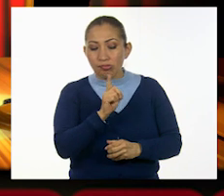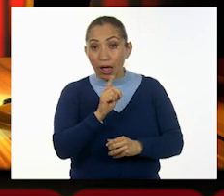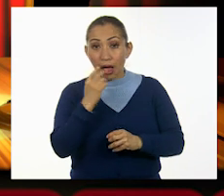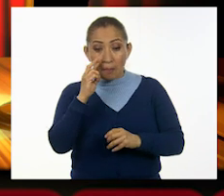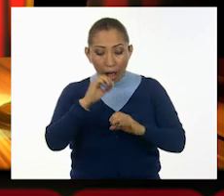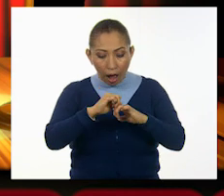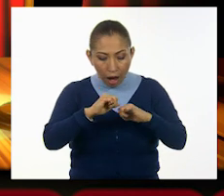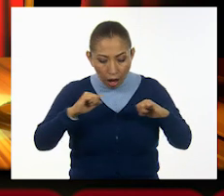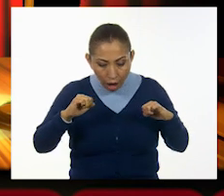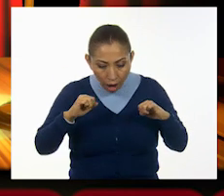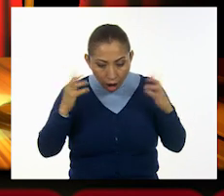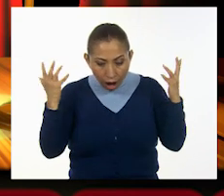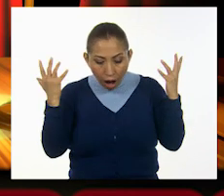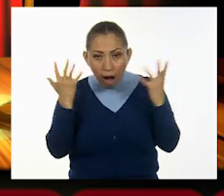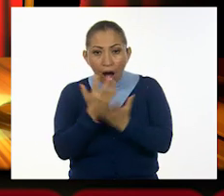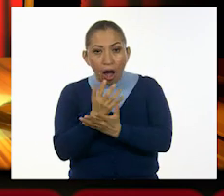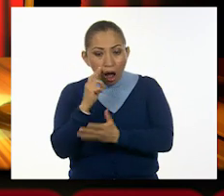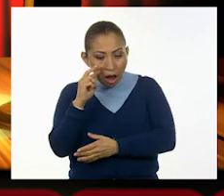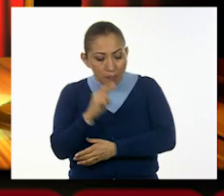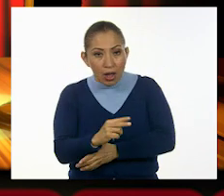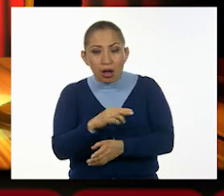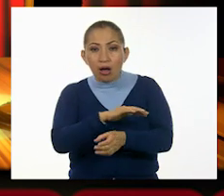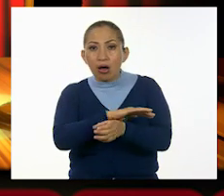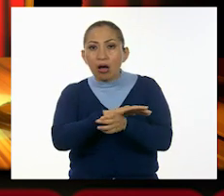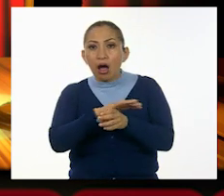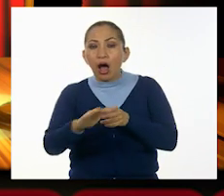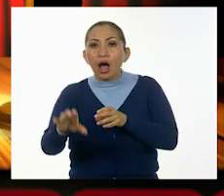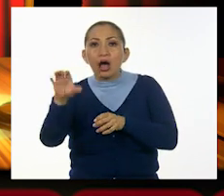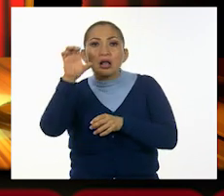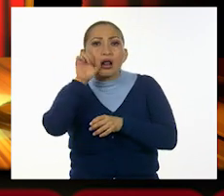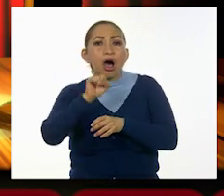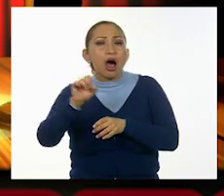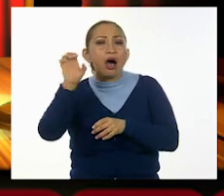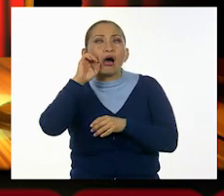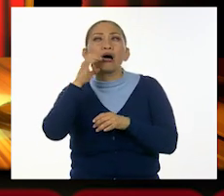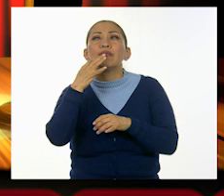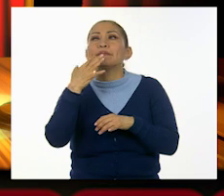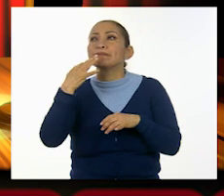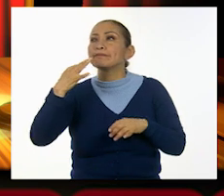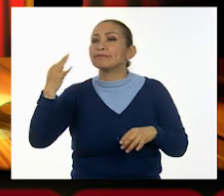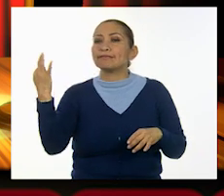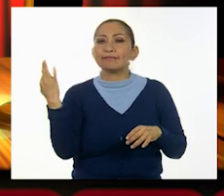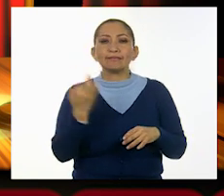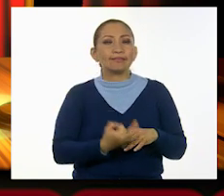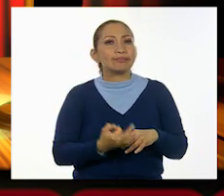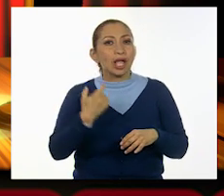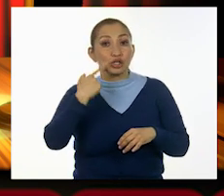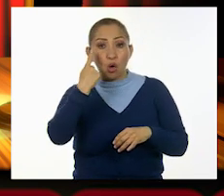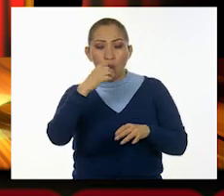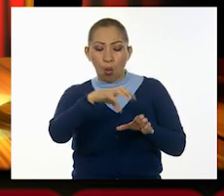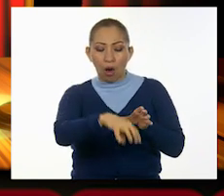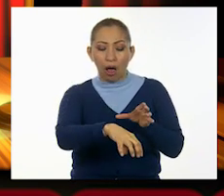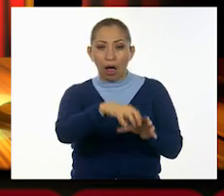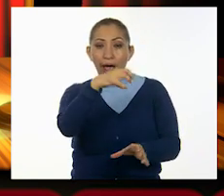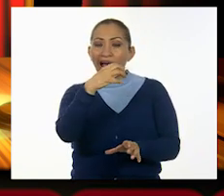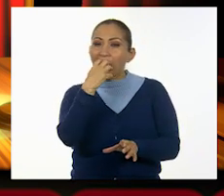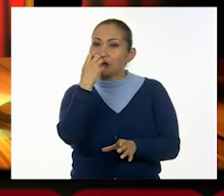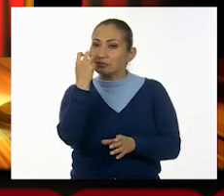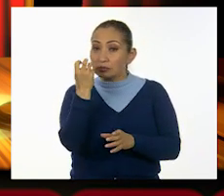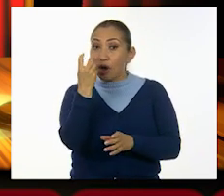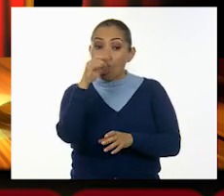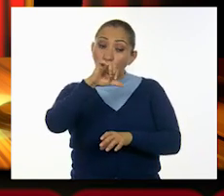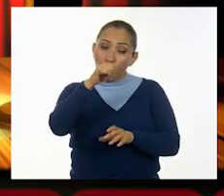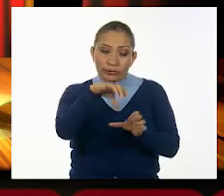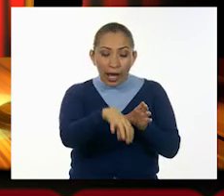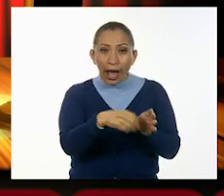la bolsa y vi que estaba llena de naranjas. Tomé una y la comí.